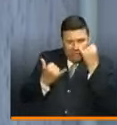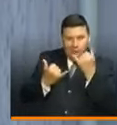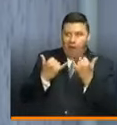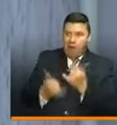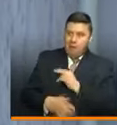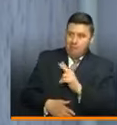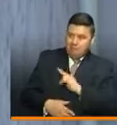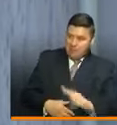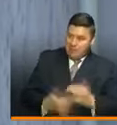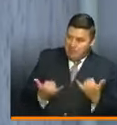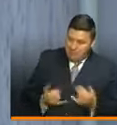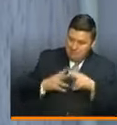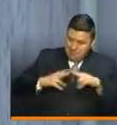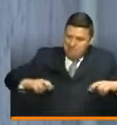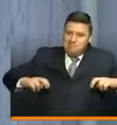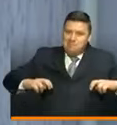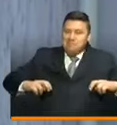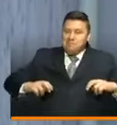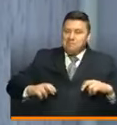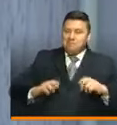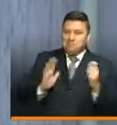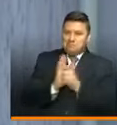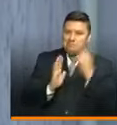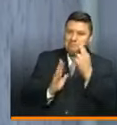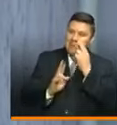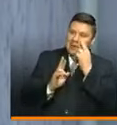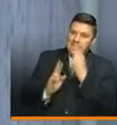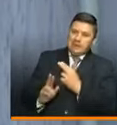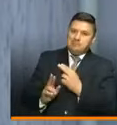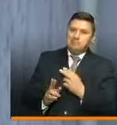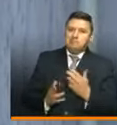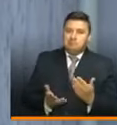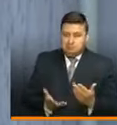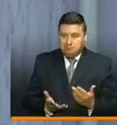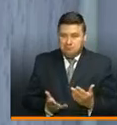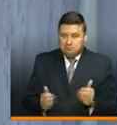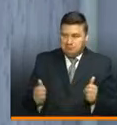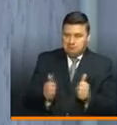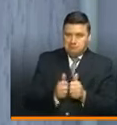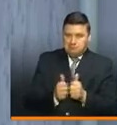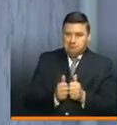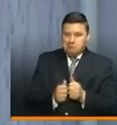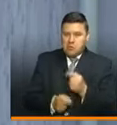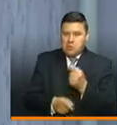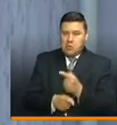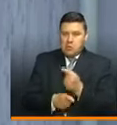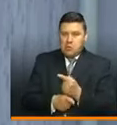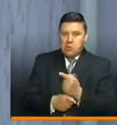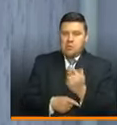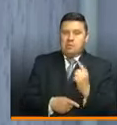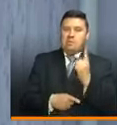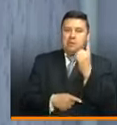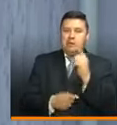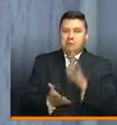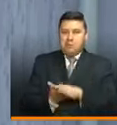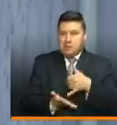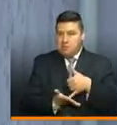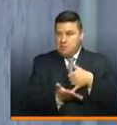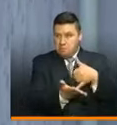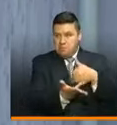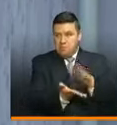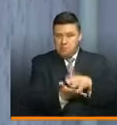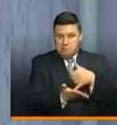aquí. Y sí lo queremos recalcar y reconocer. Colegas, estábamos justamente en la primera premiación que estábamos